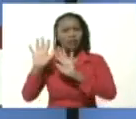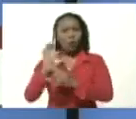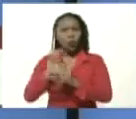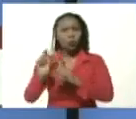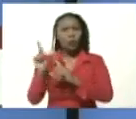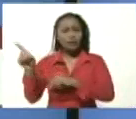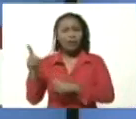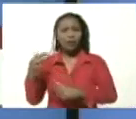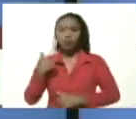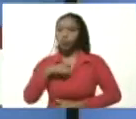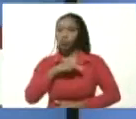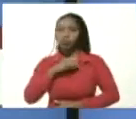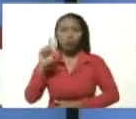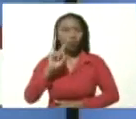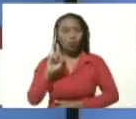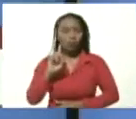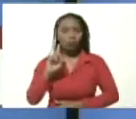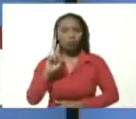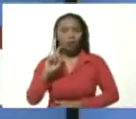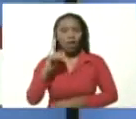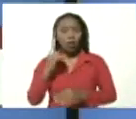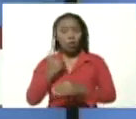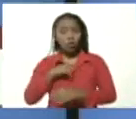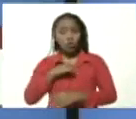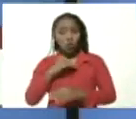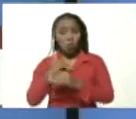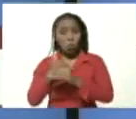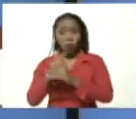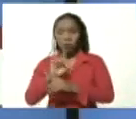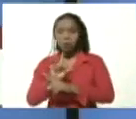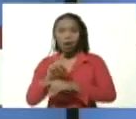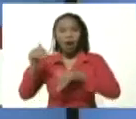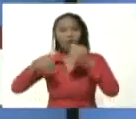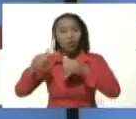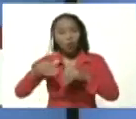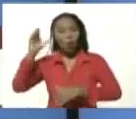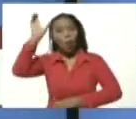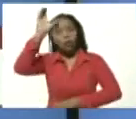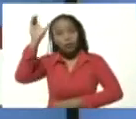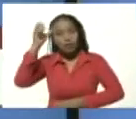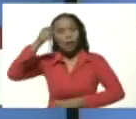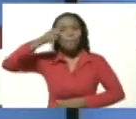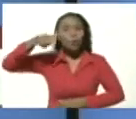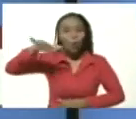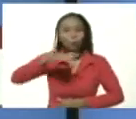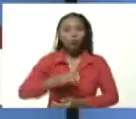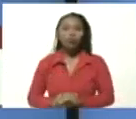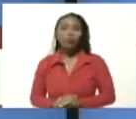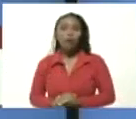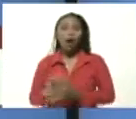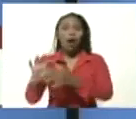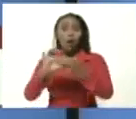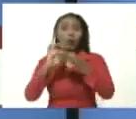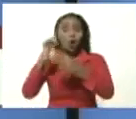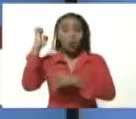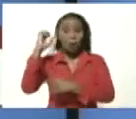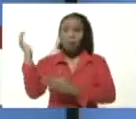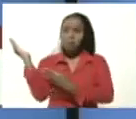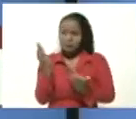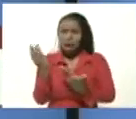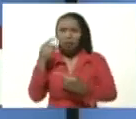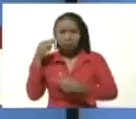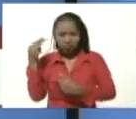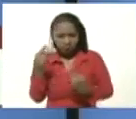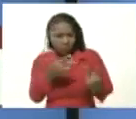escuelas nuestras no, las escuelas nuestras es el voto. Es el voto, la conciencia de nuestro pueblo. Que la Unión Europea venga y vea